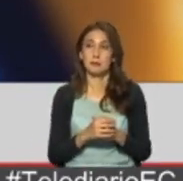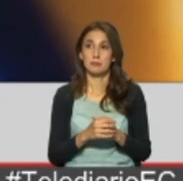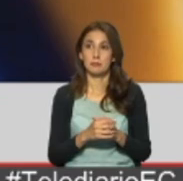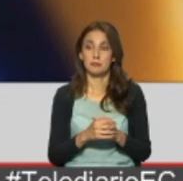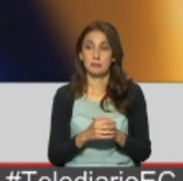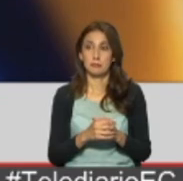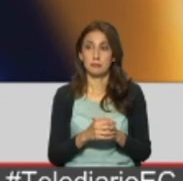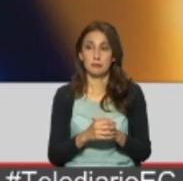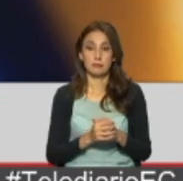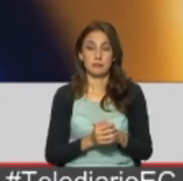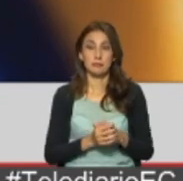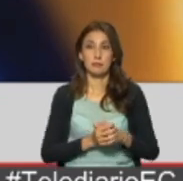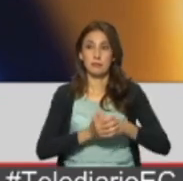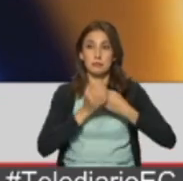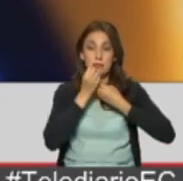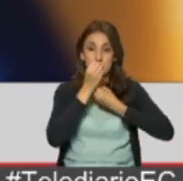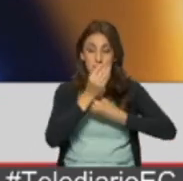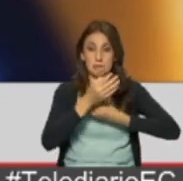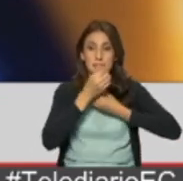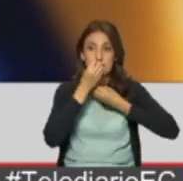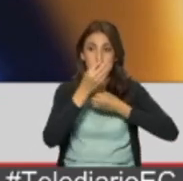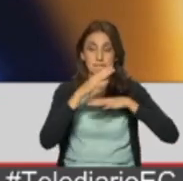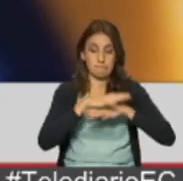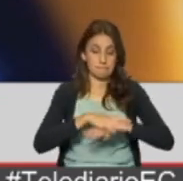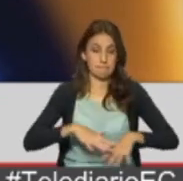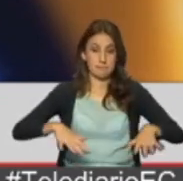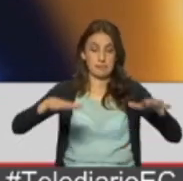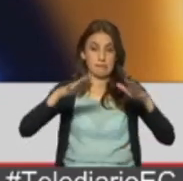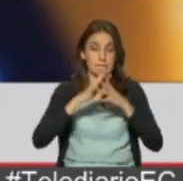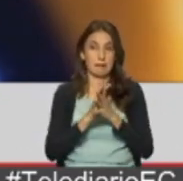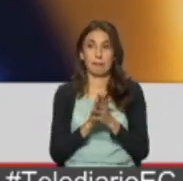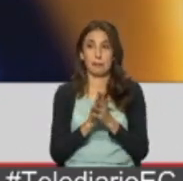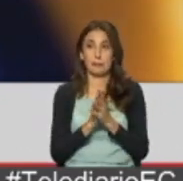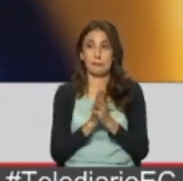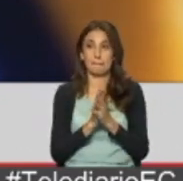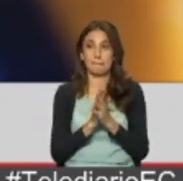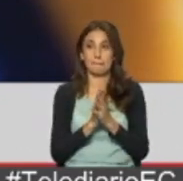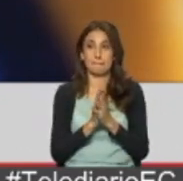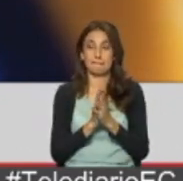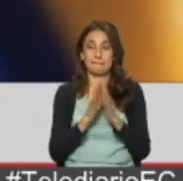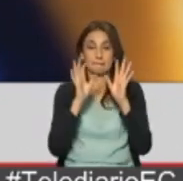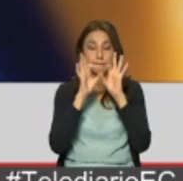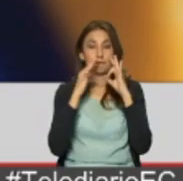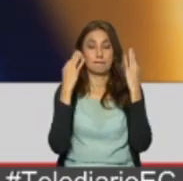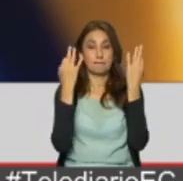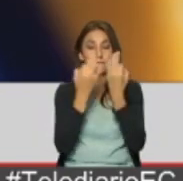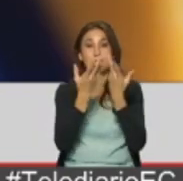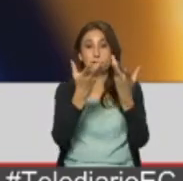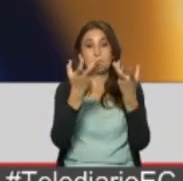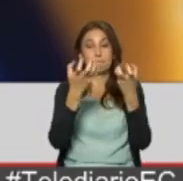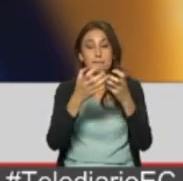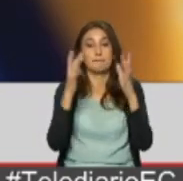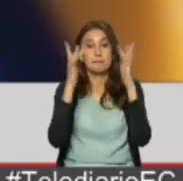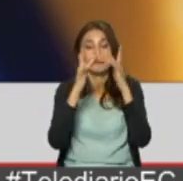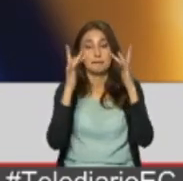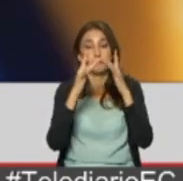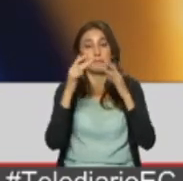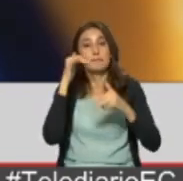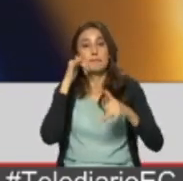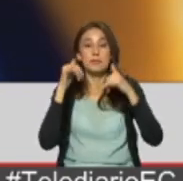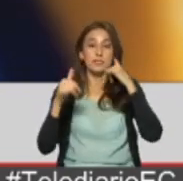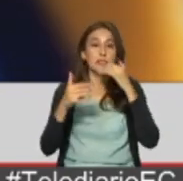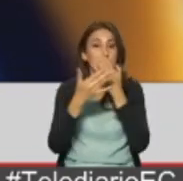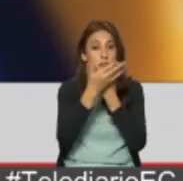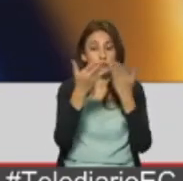también quería comentarte, bueno, aquí para el caso de los familiares que deseen